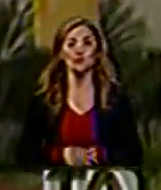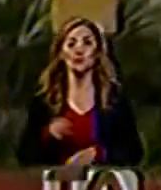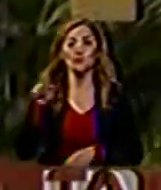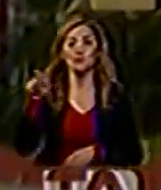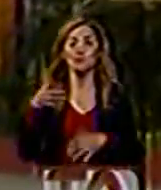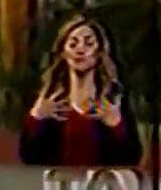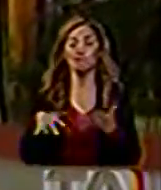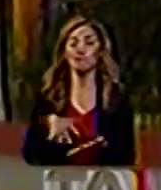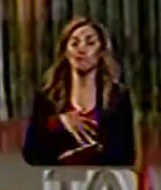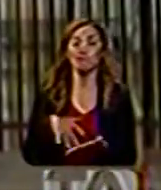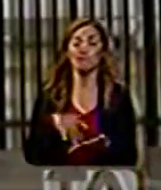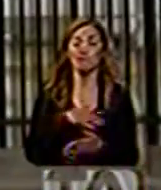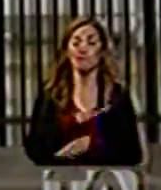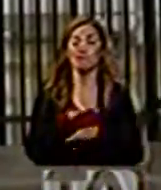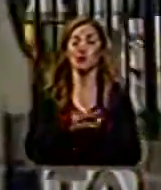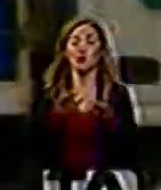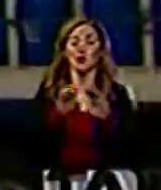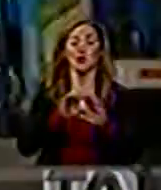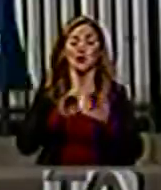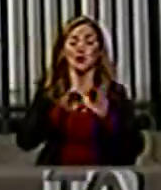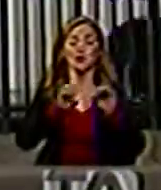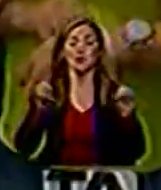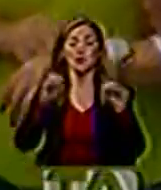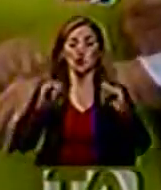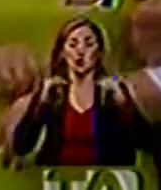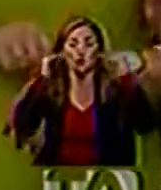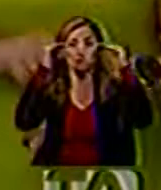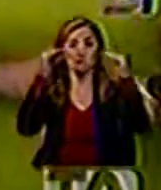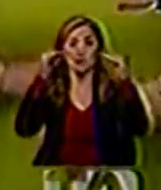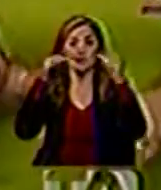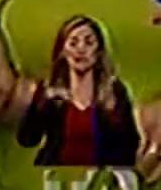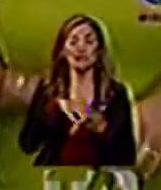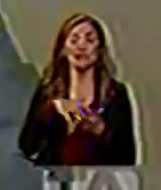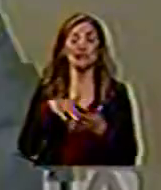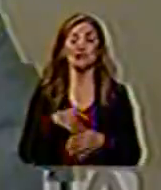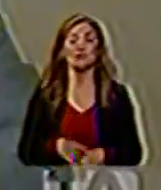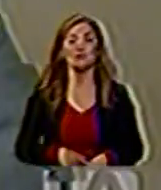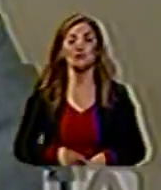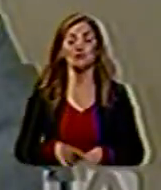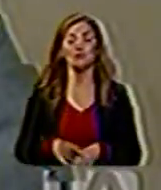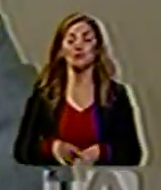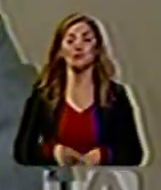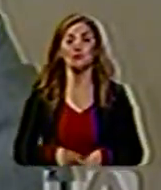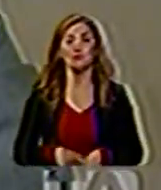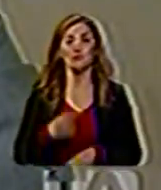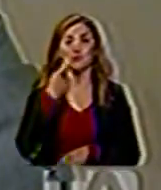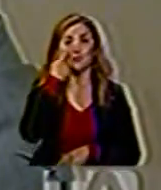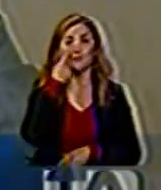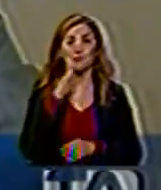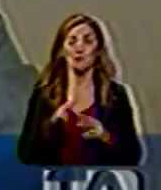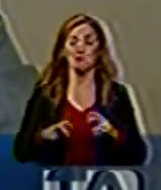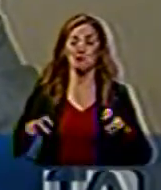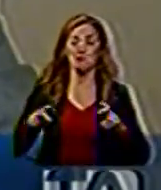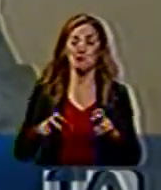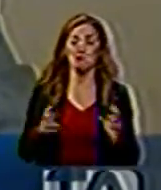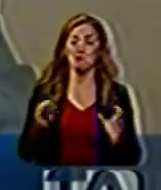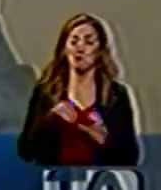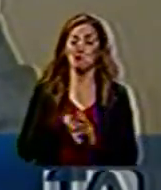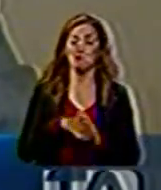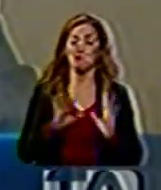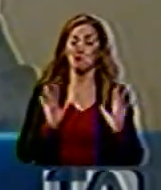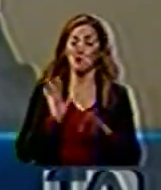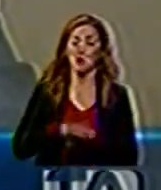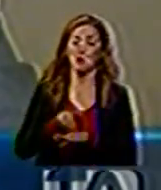también los cuestionamientos en torno a la obtención del título de cuarto nivel de Vicuña. Ver si es que amerita una investigación más interna para